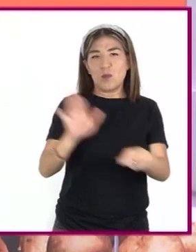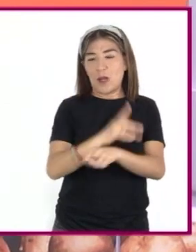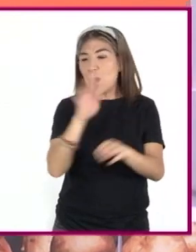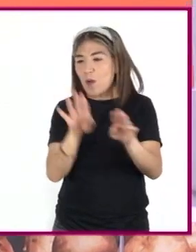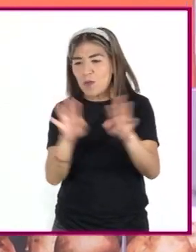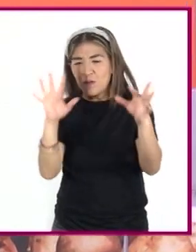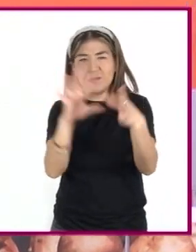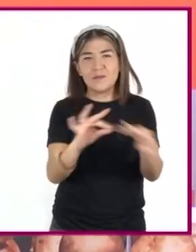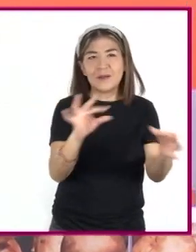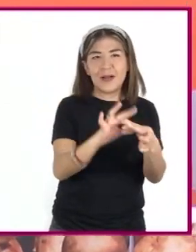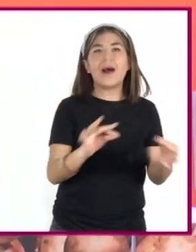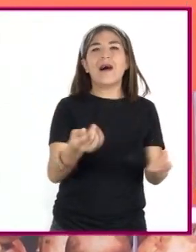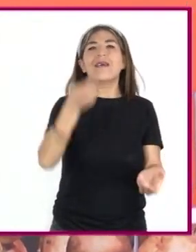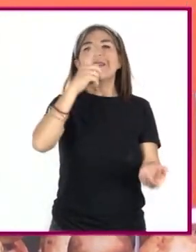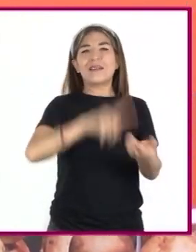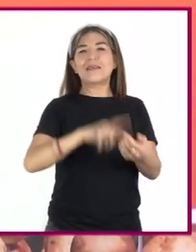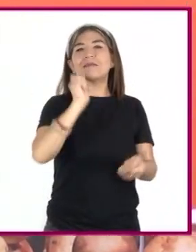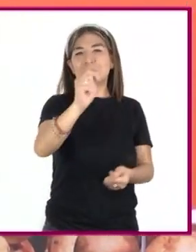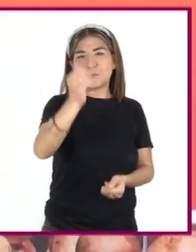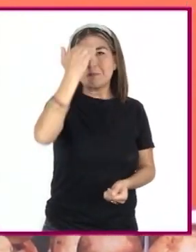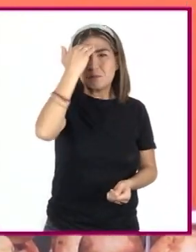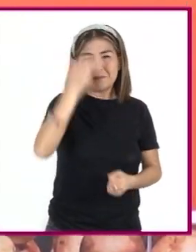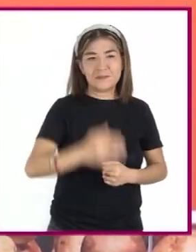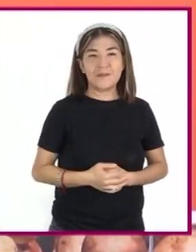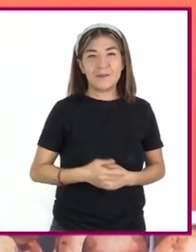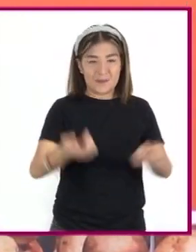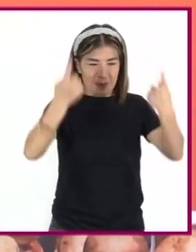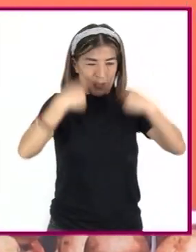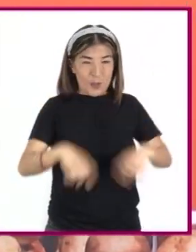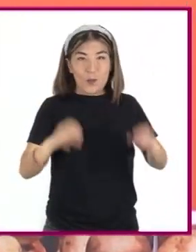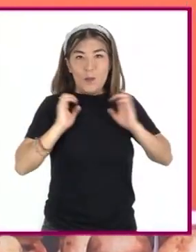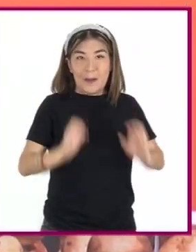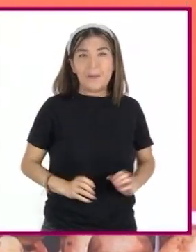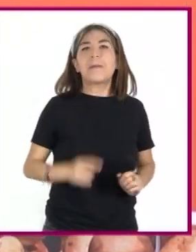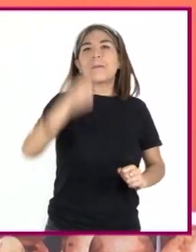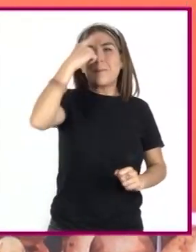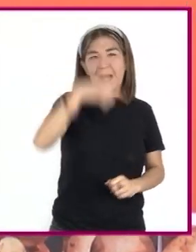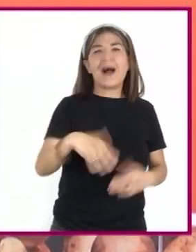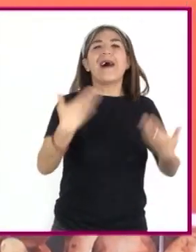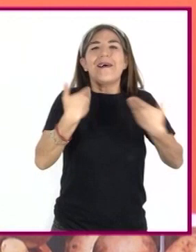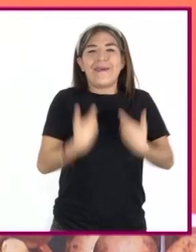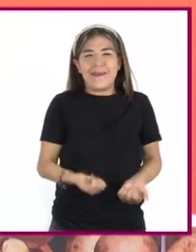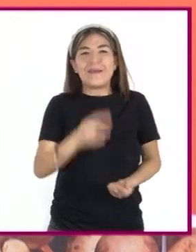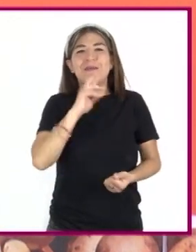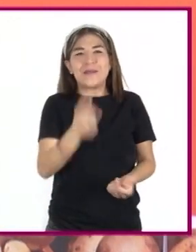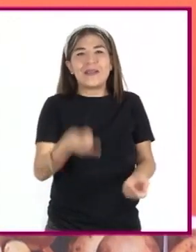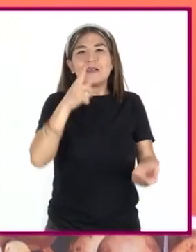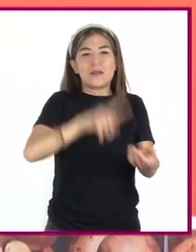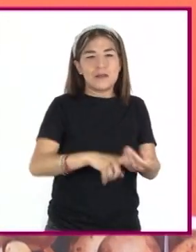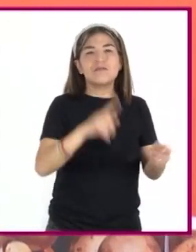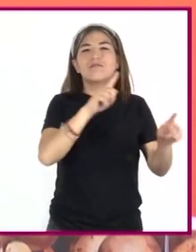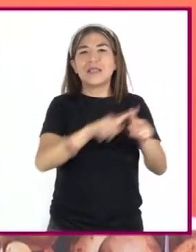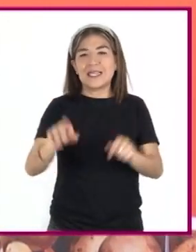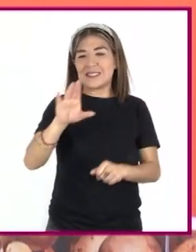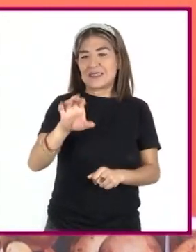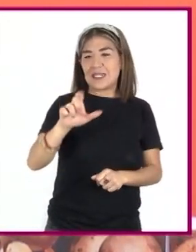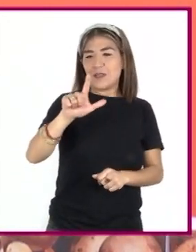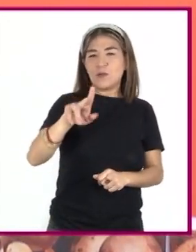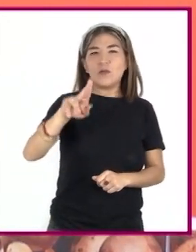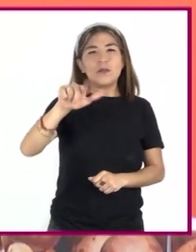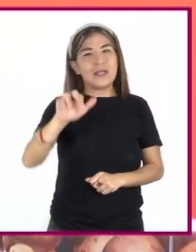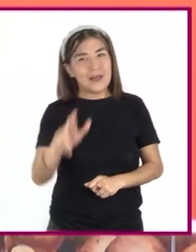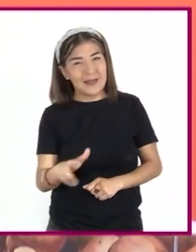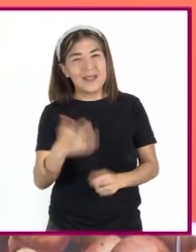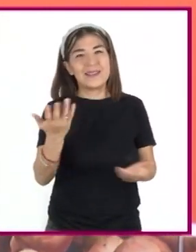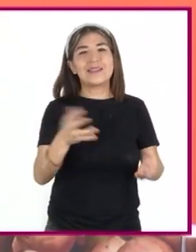se asocia con lo que conocemos y eso nos permite comprender mejor la relación de célula,